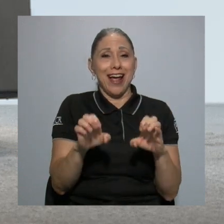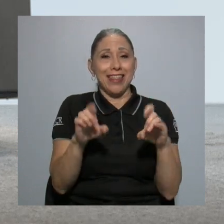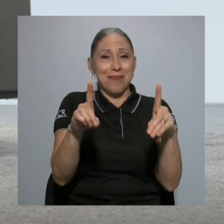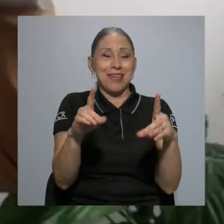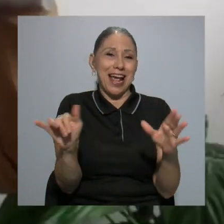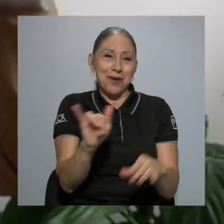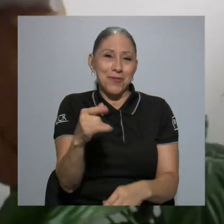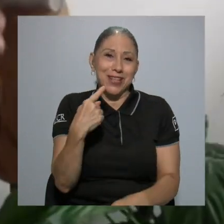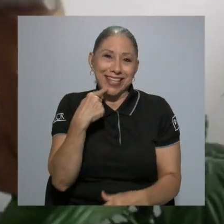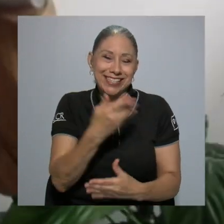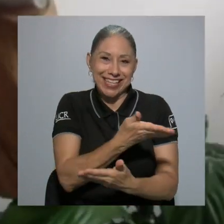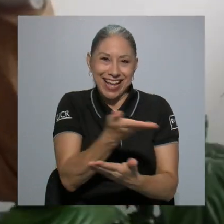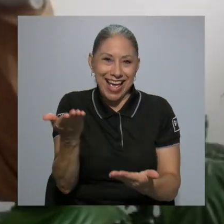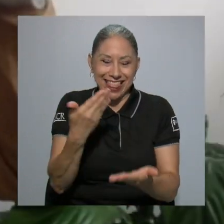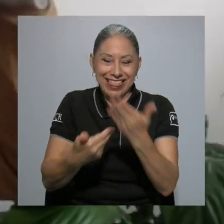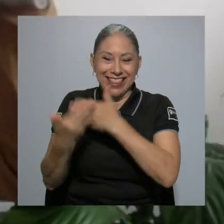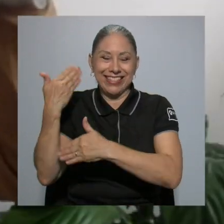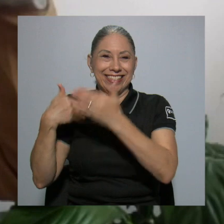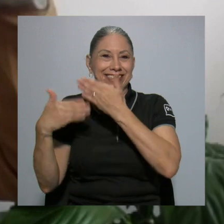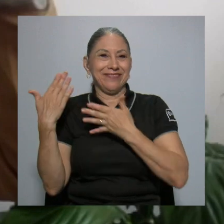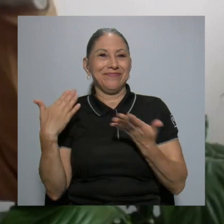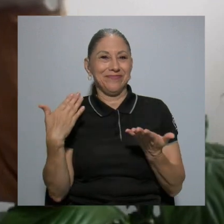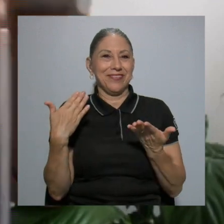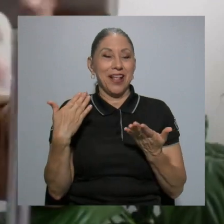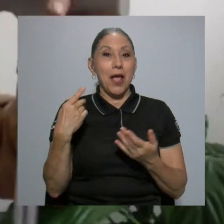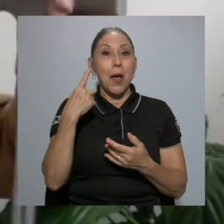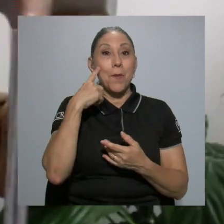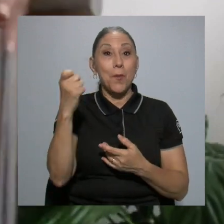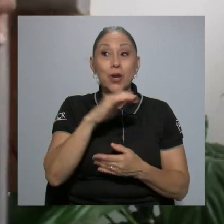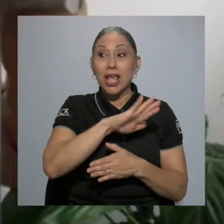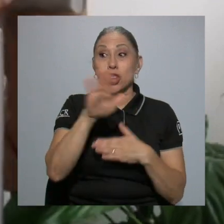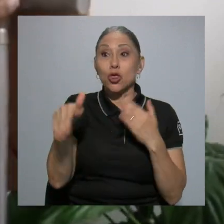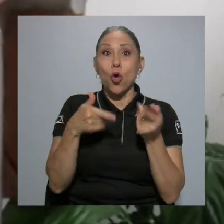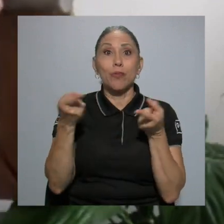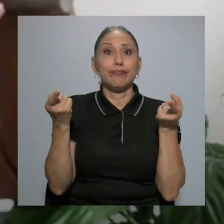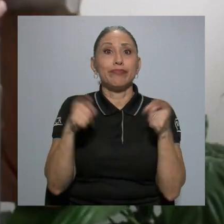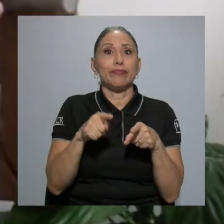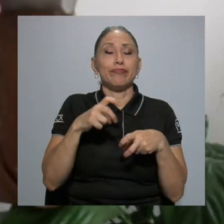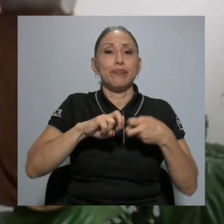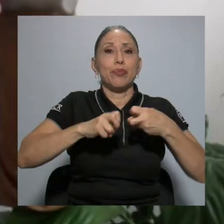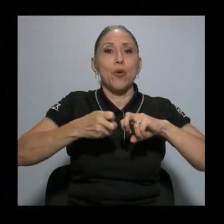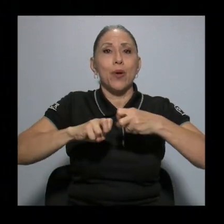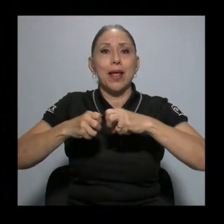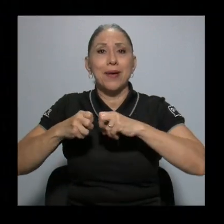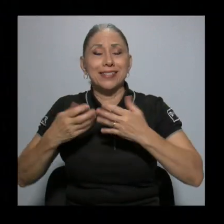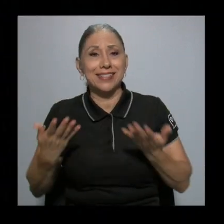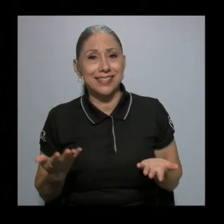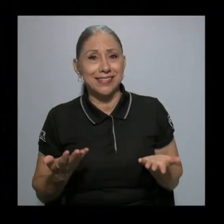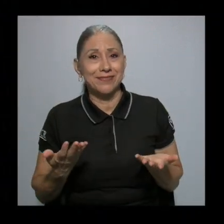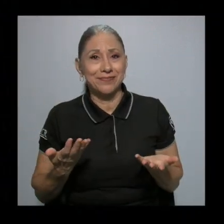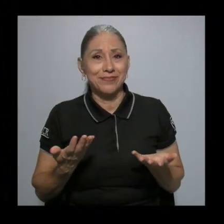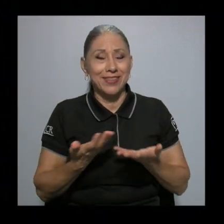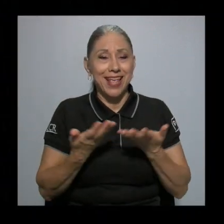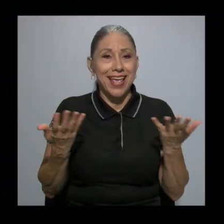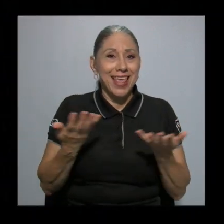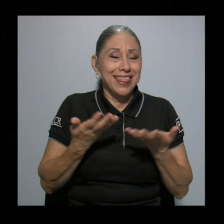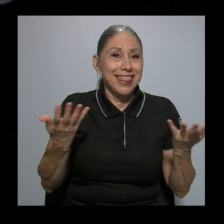comentaba, pero de cámaras, ya que suscita todos estos problemas, ¿no? De tratar